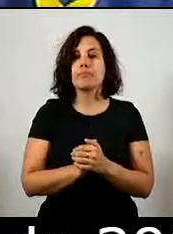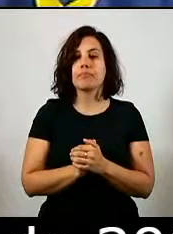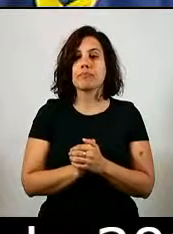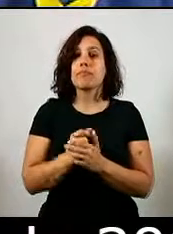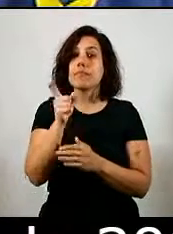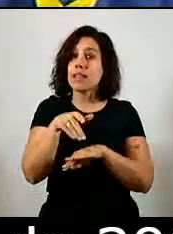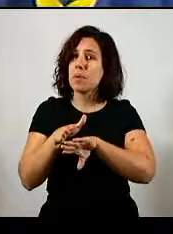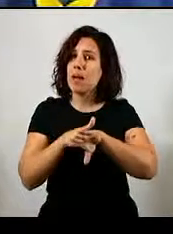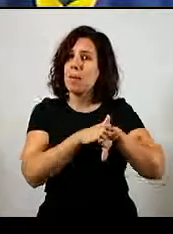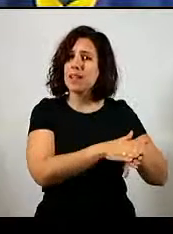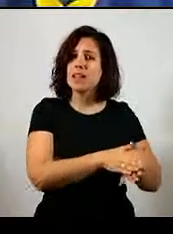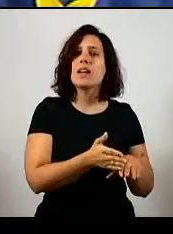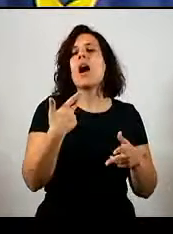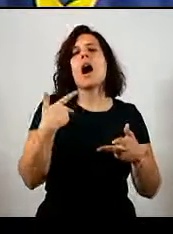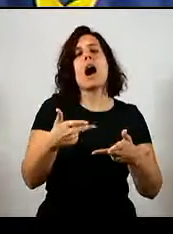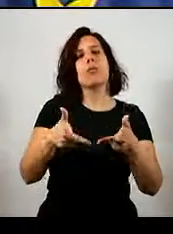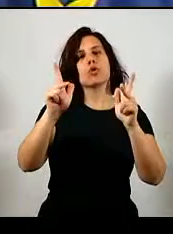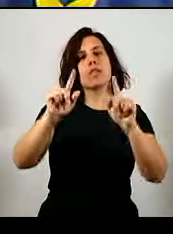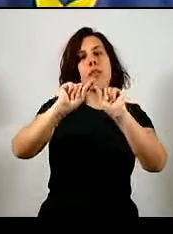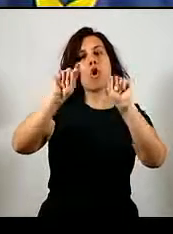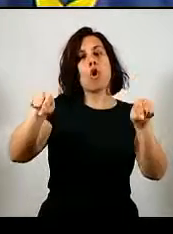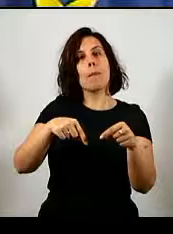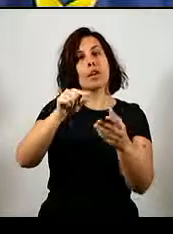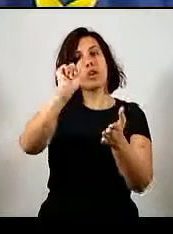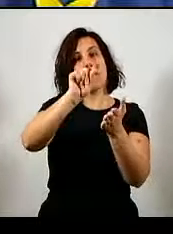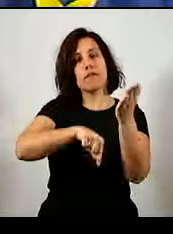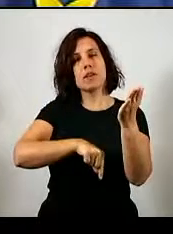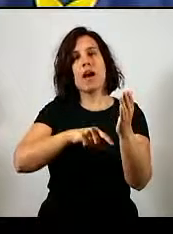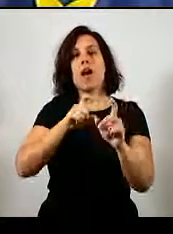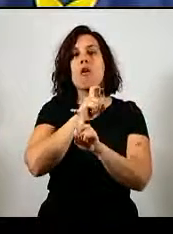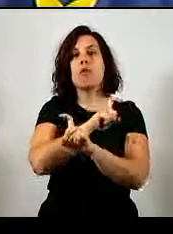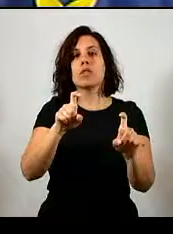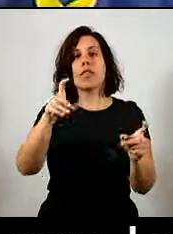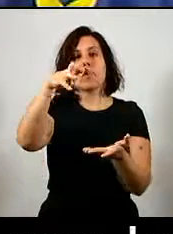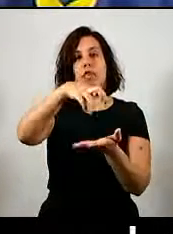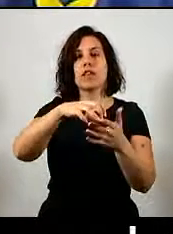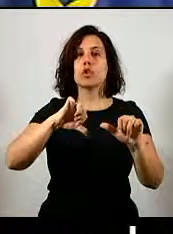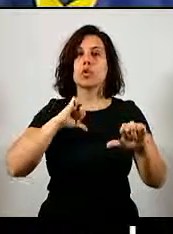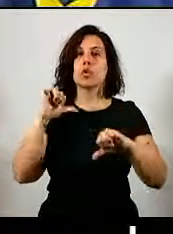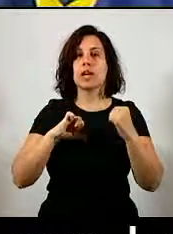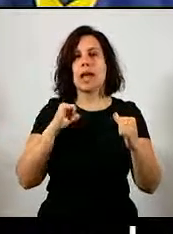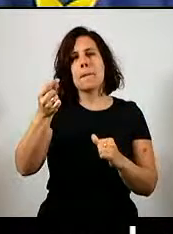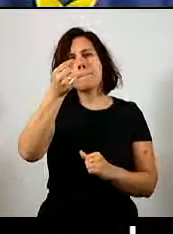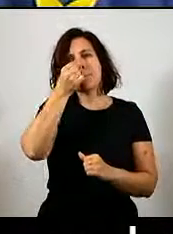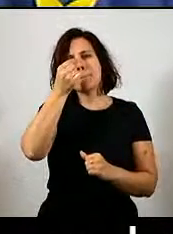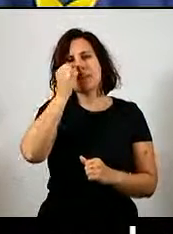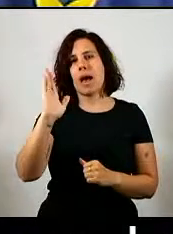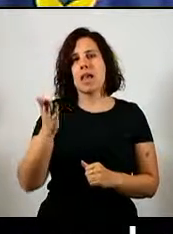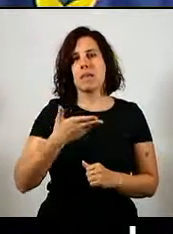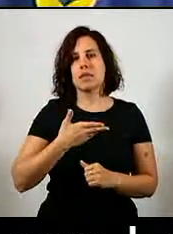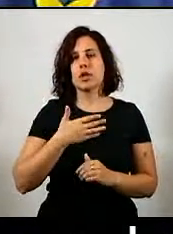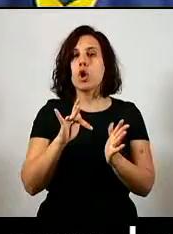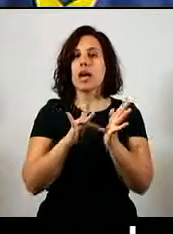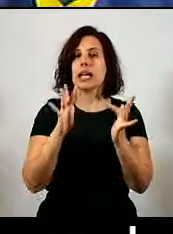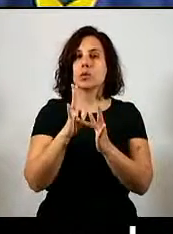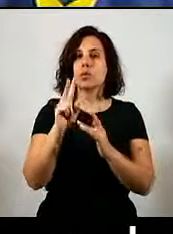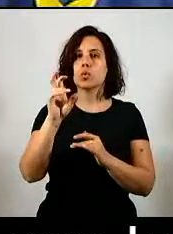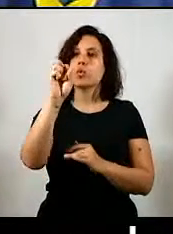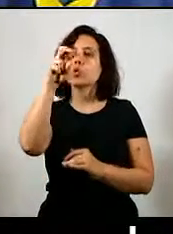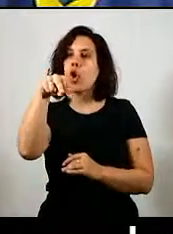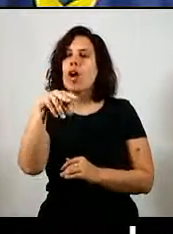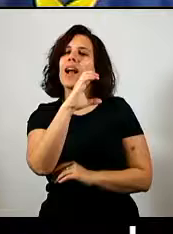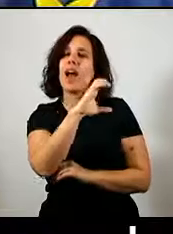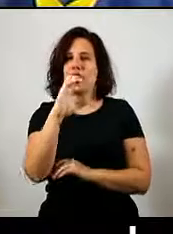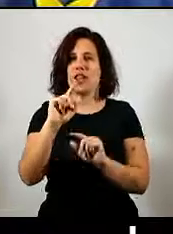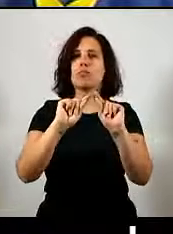hemos autorizado la firma de un convenio con la Fundación Centro de Cirugía de Mínima Invasión Jesús Usón de Cáceres para